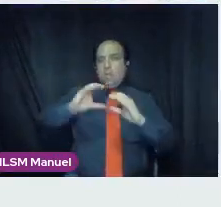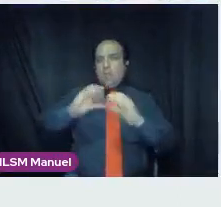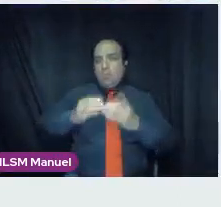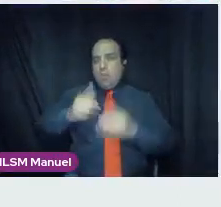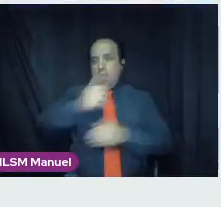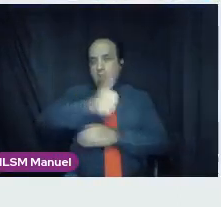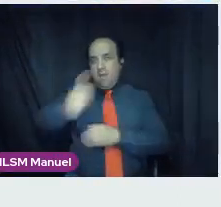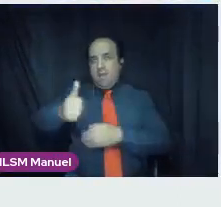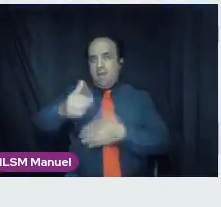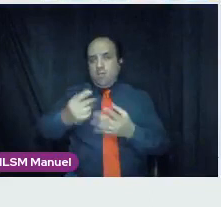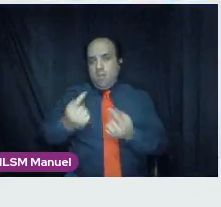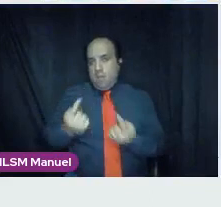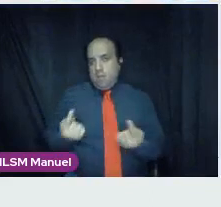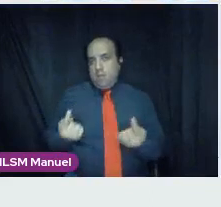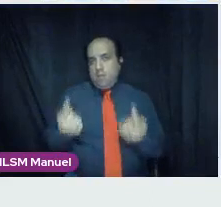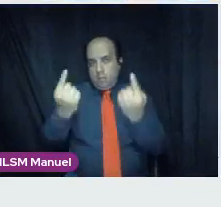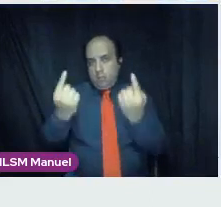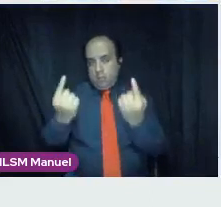desarrollando.